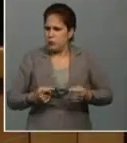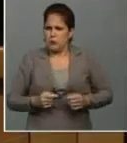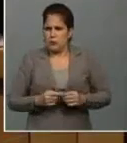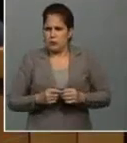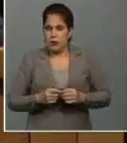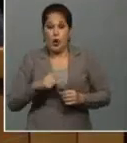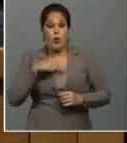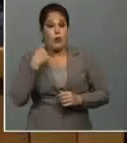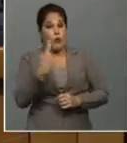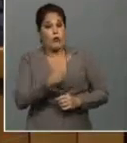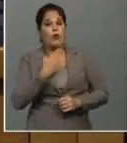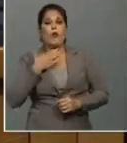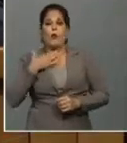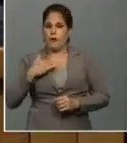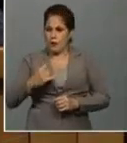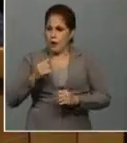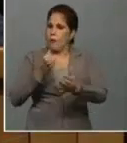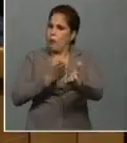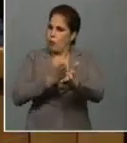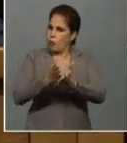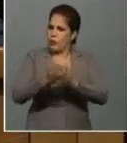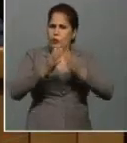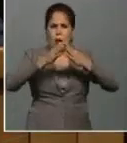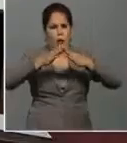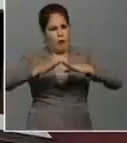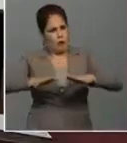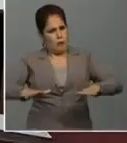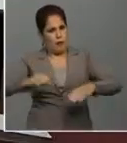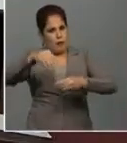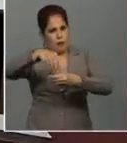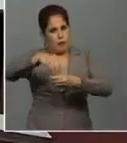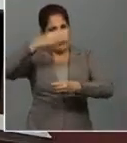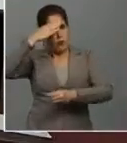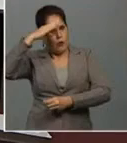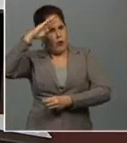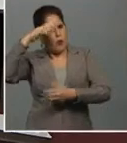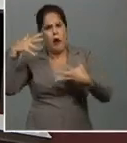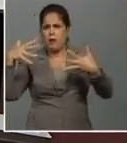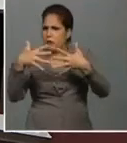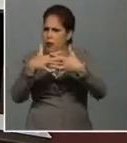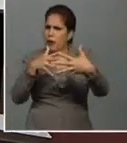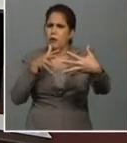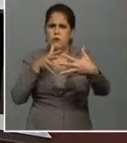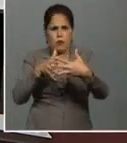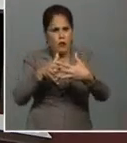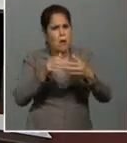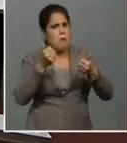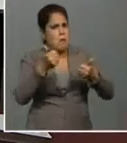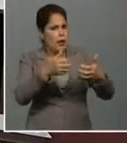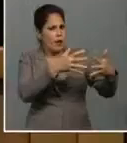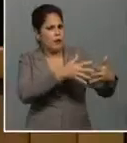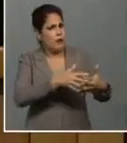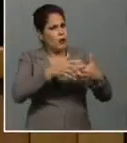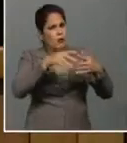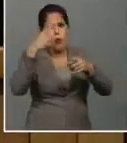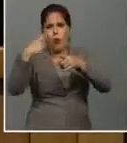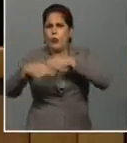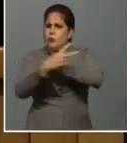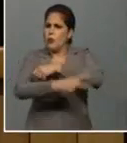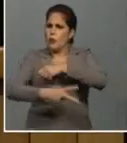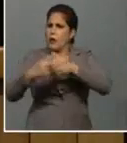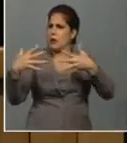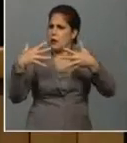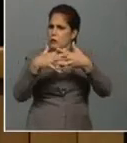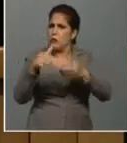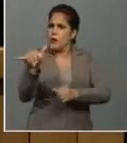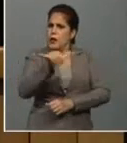nuestra aspiración es a vivir en paz y relacionarnos con nuestros vecinos del norte como lo hacemos con el resto de la